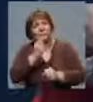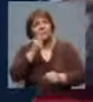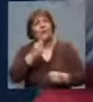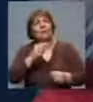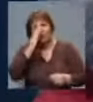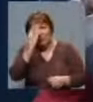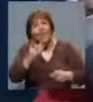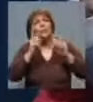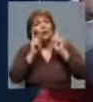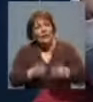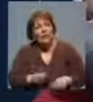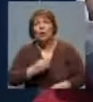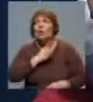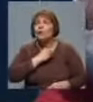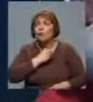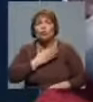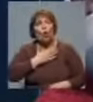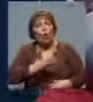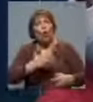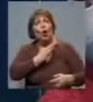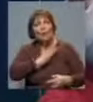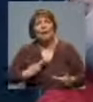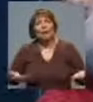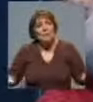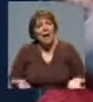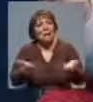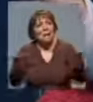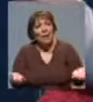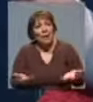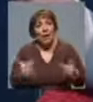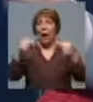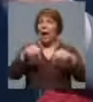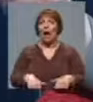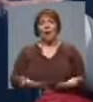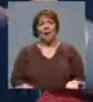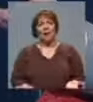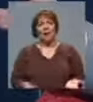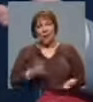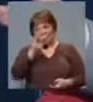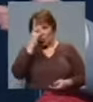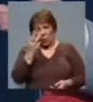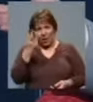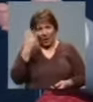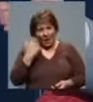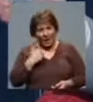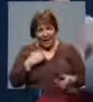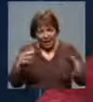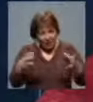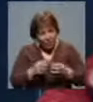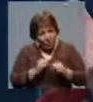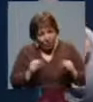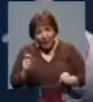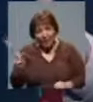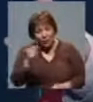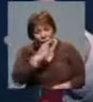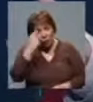trabajo y hubo voluntad del gobierno Bueno este ahora la pregunta es el Uruguay estaba maduro para eso los